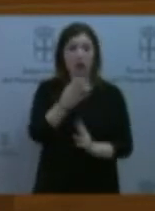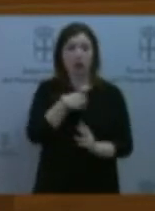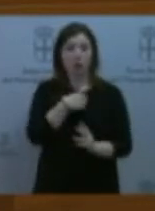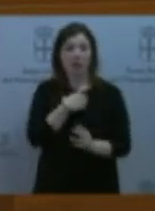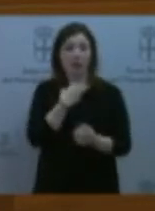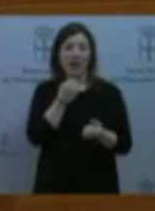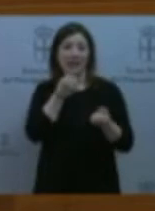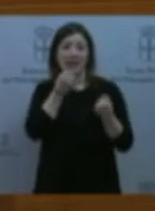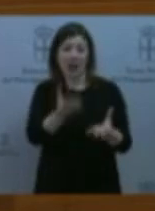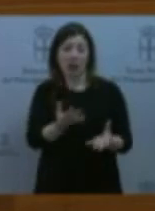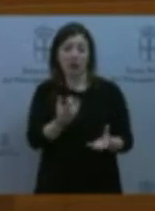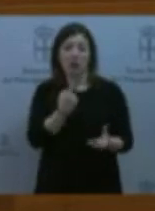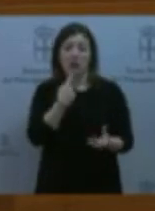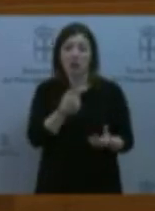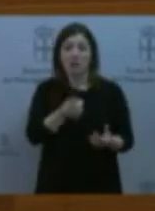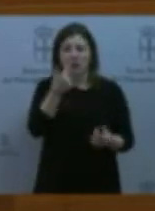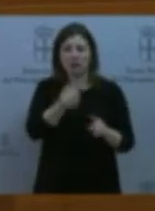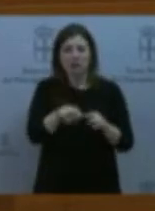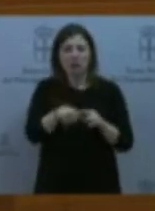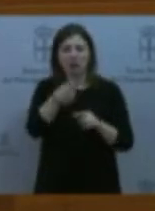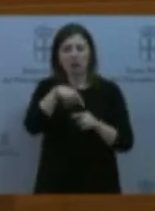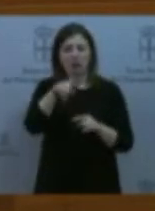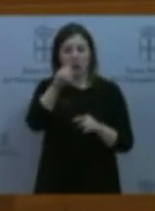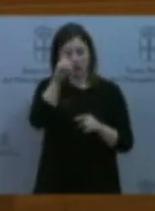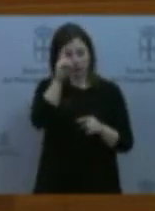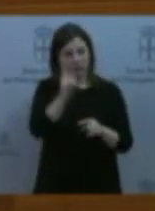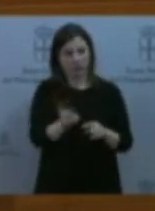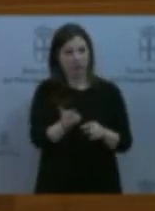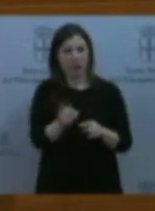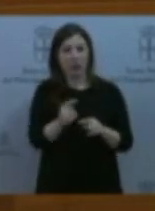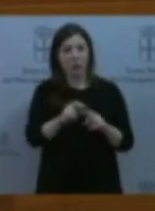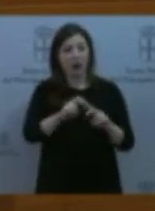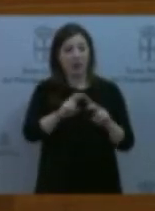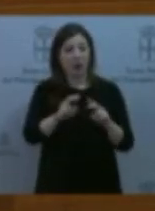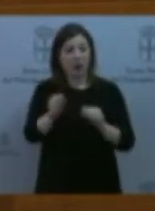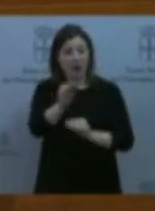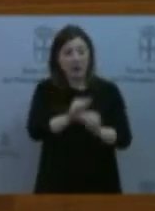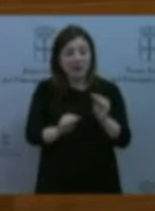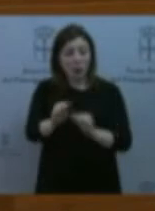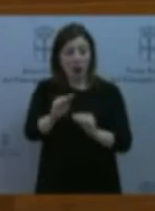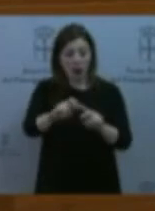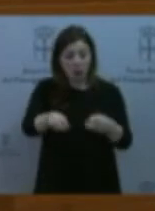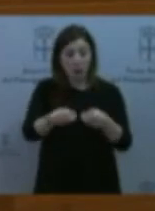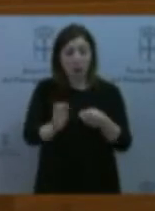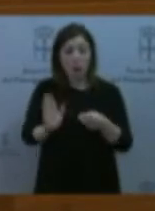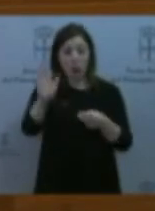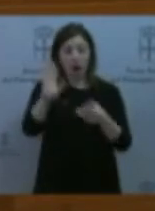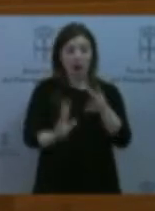teniendo en cuenta. Es que restaurar un monte quemado no es sencillo y requiere muchos